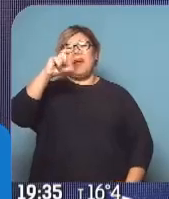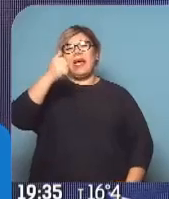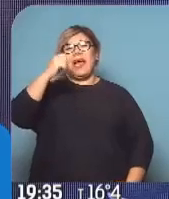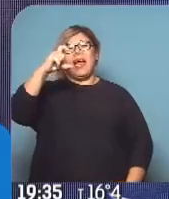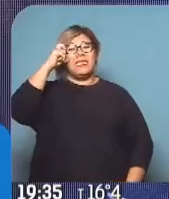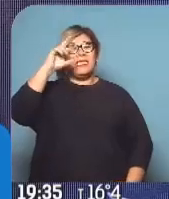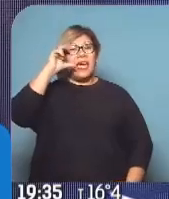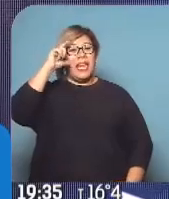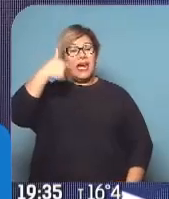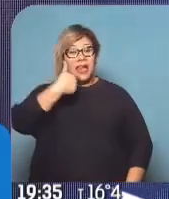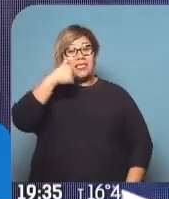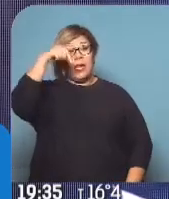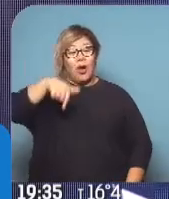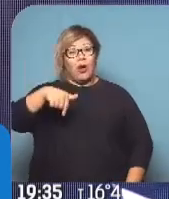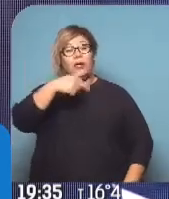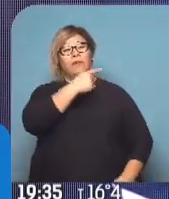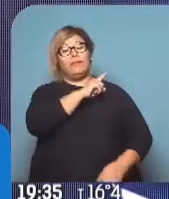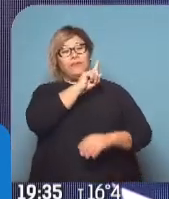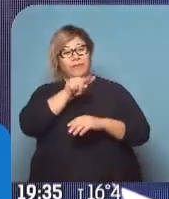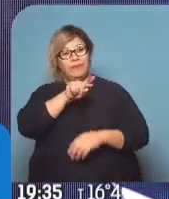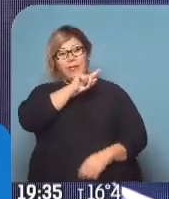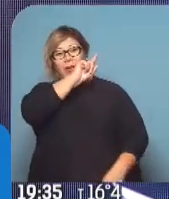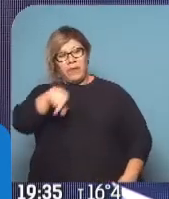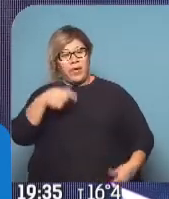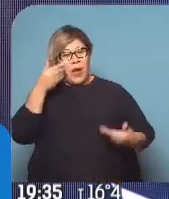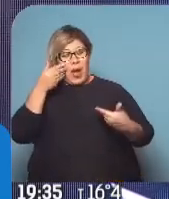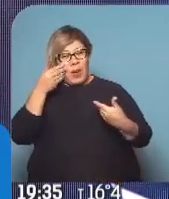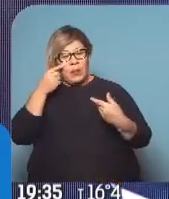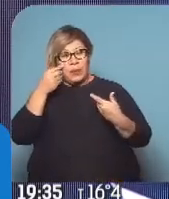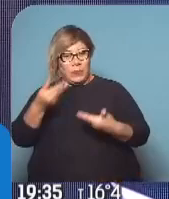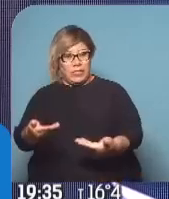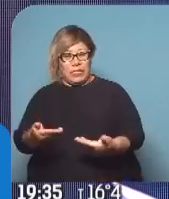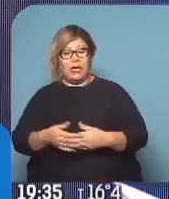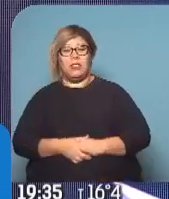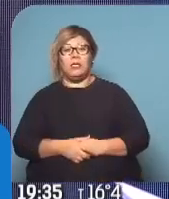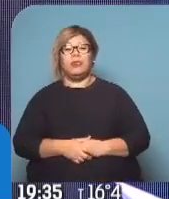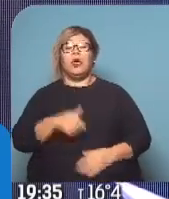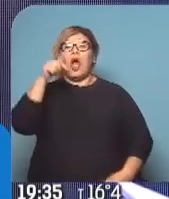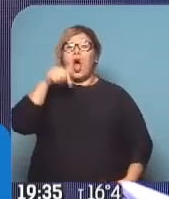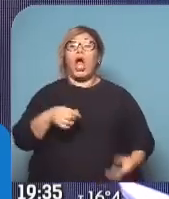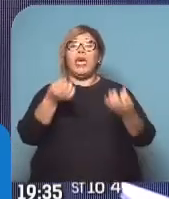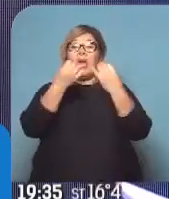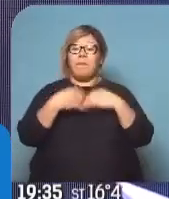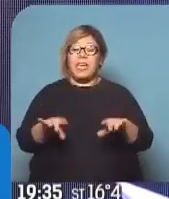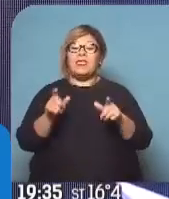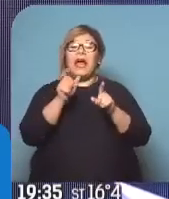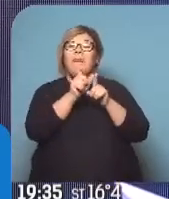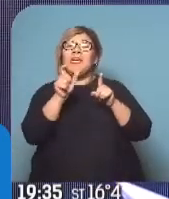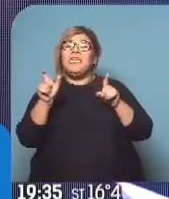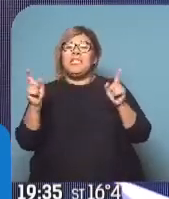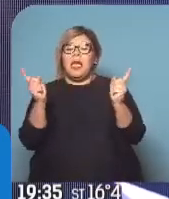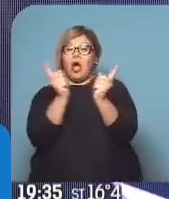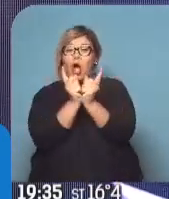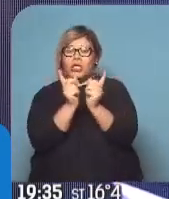contentos hoy 22 horas por esta pantalla empieza el mundo de mateo esta miniserie de idealismo contenidos la televisión